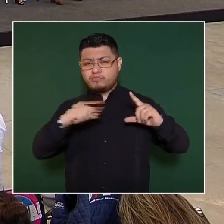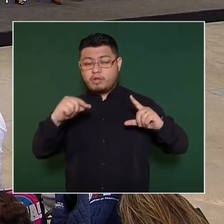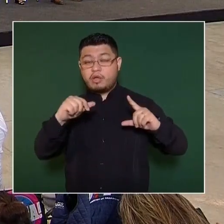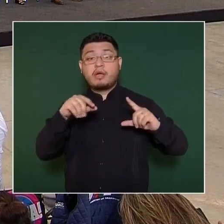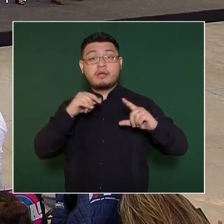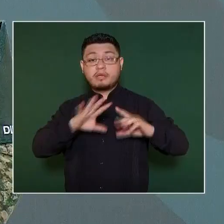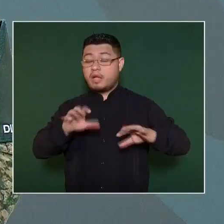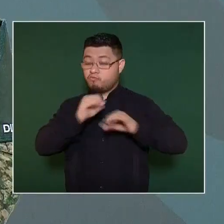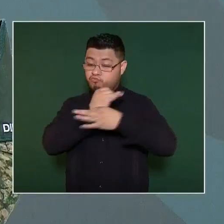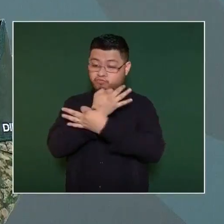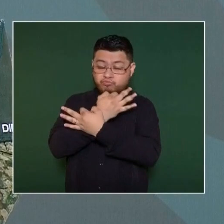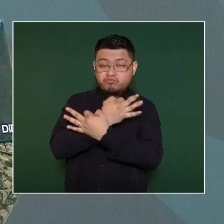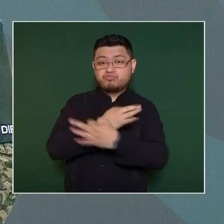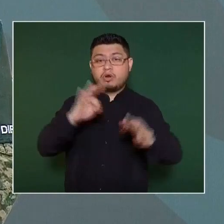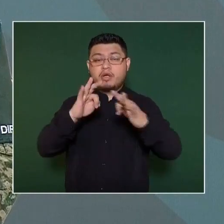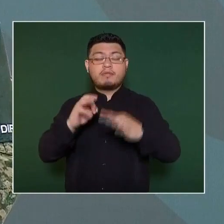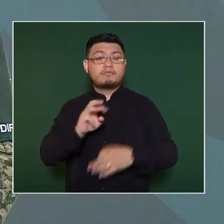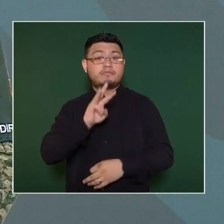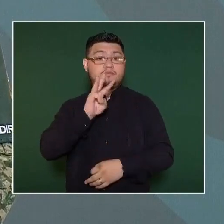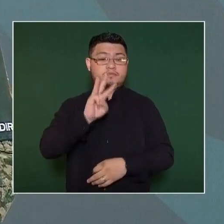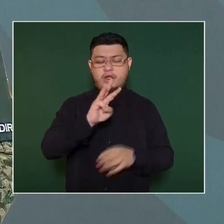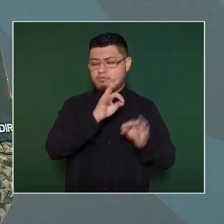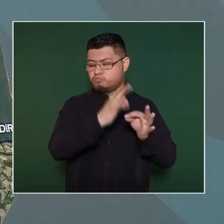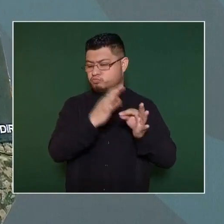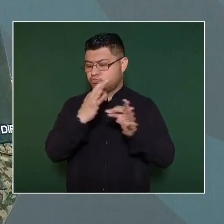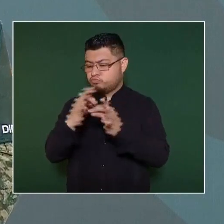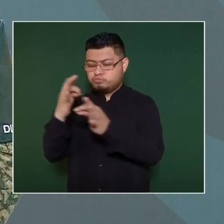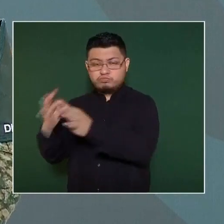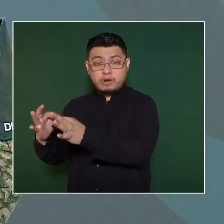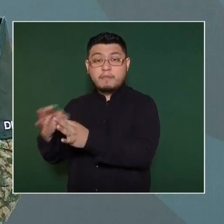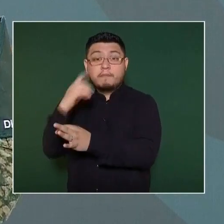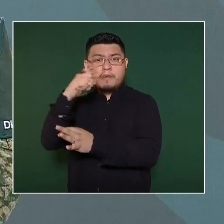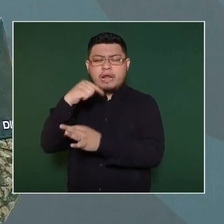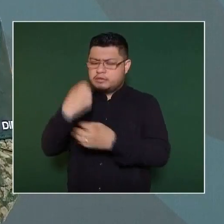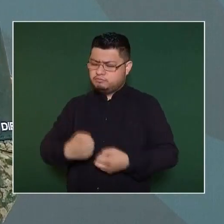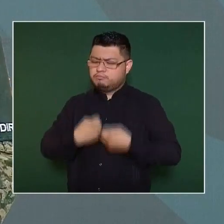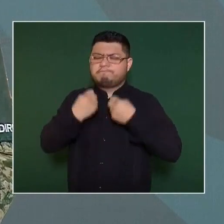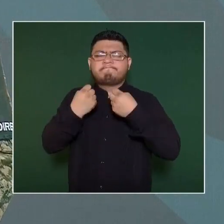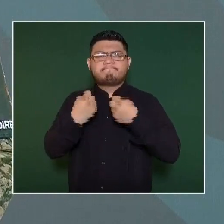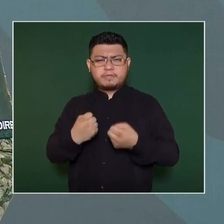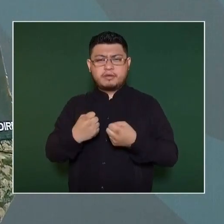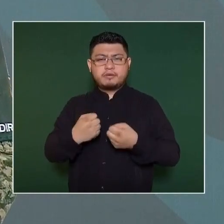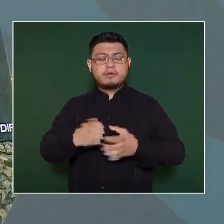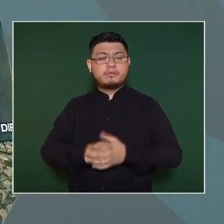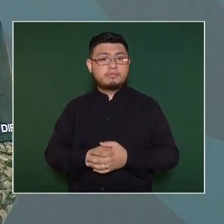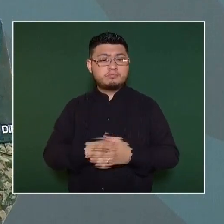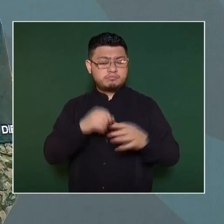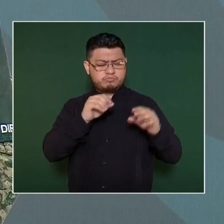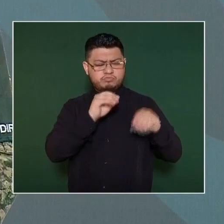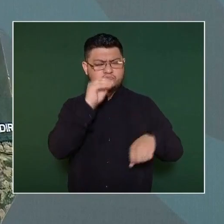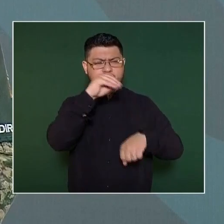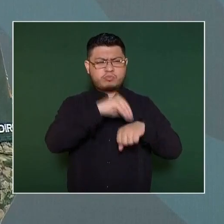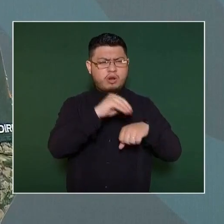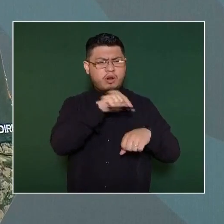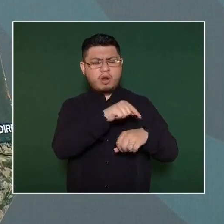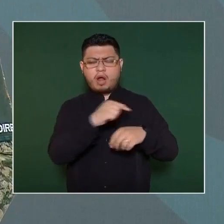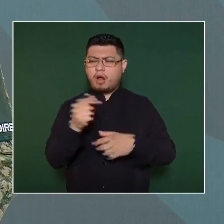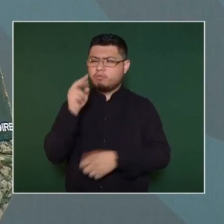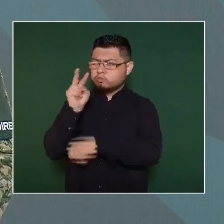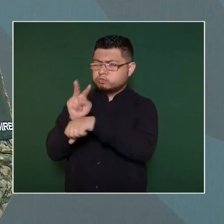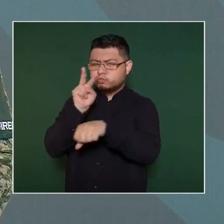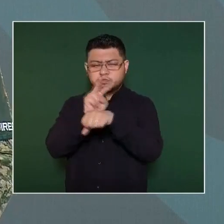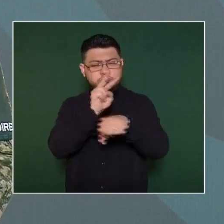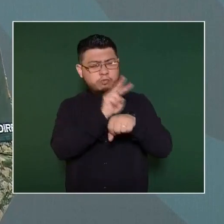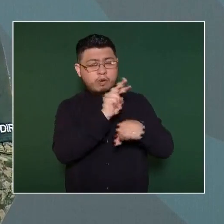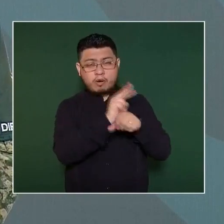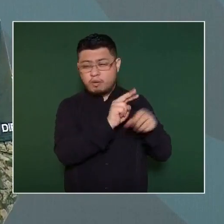despliegue operativo mediante 3 ejes para proporcionar seguridad, por medio de destacamentos, patrullaje a lo largo de la